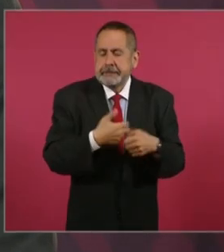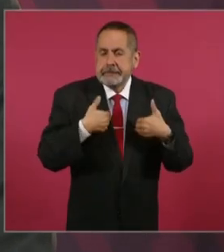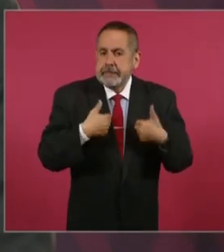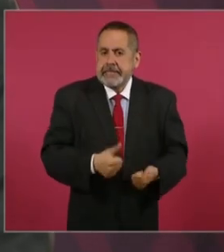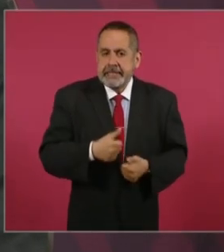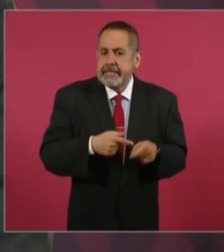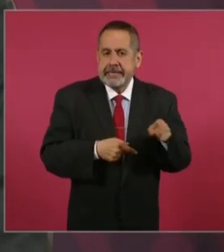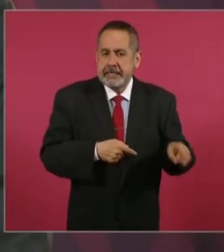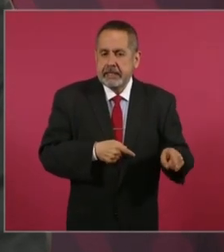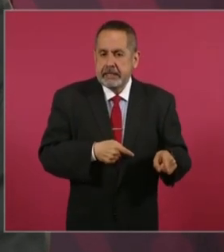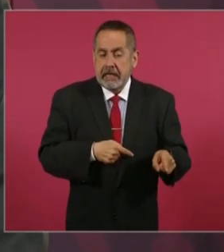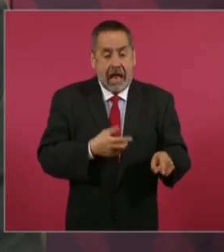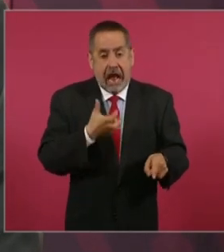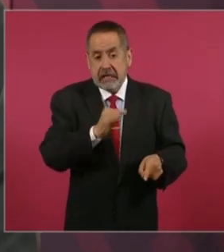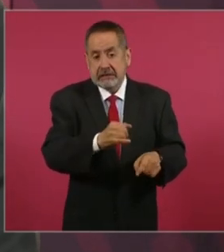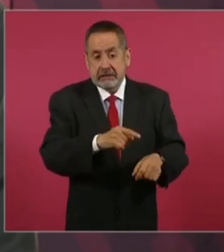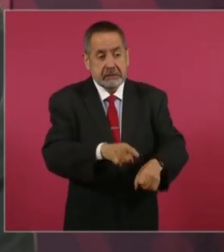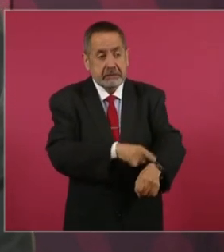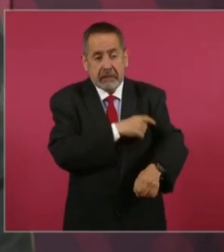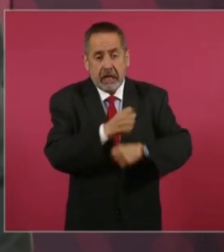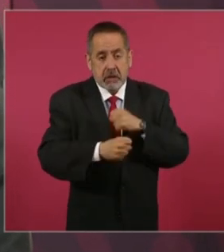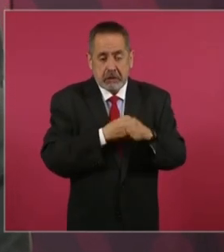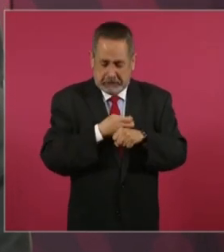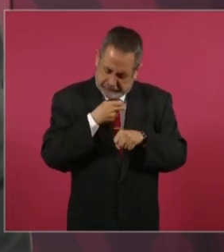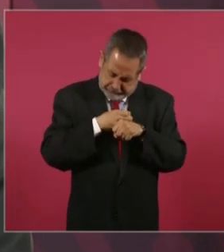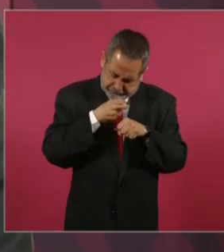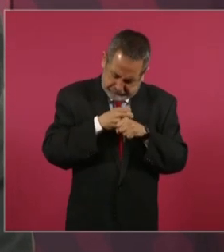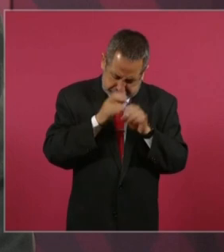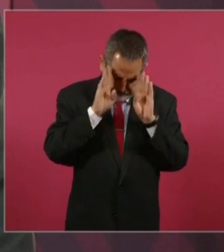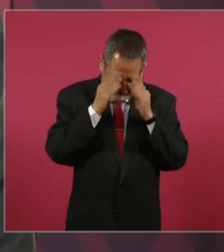llevan tiempo aferrados